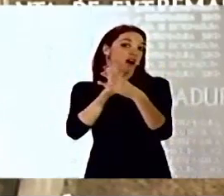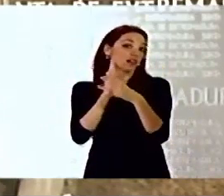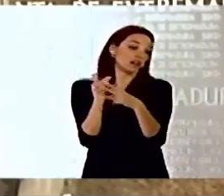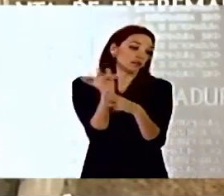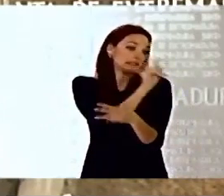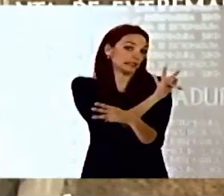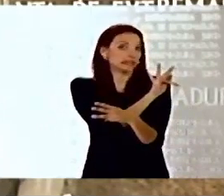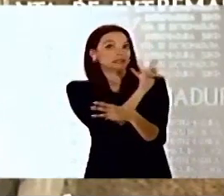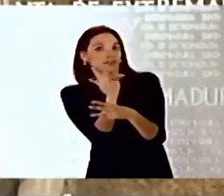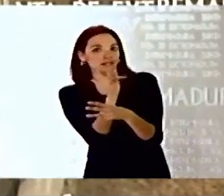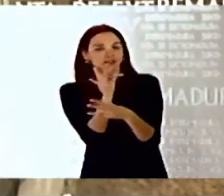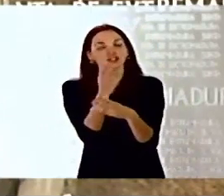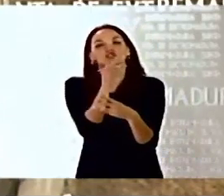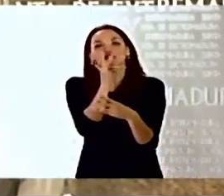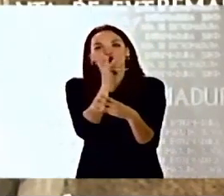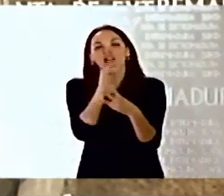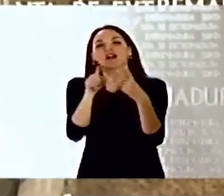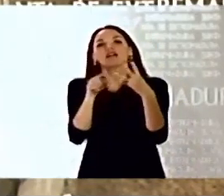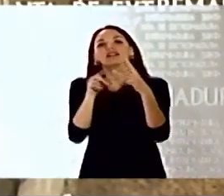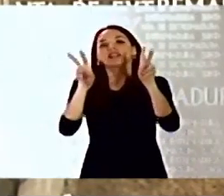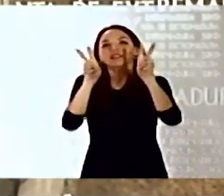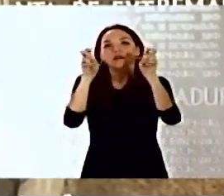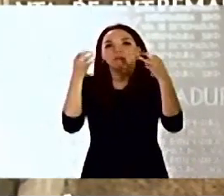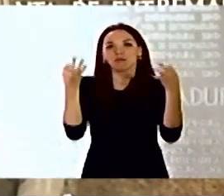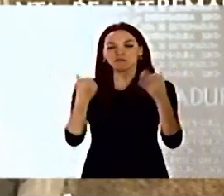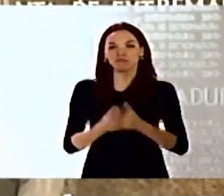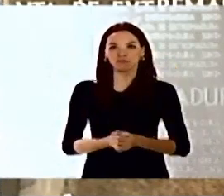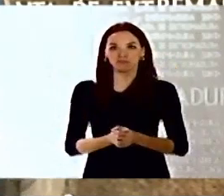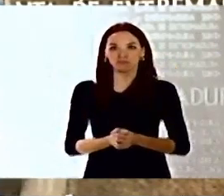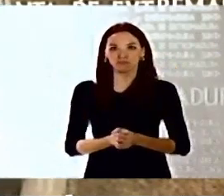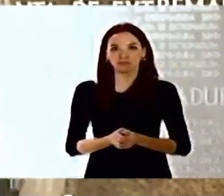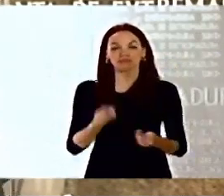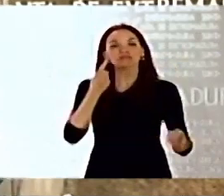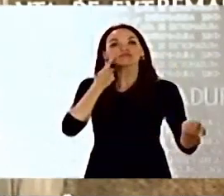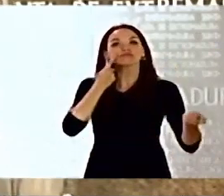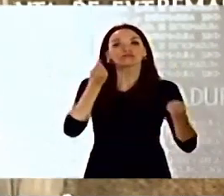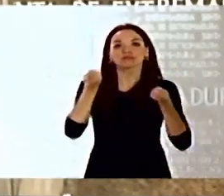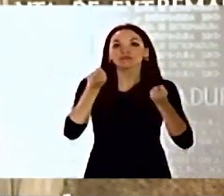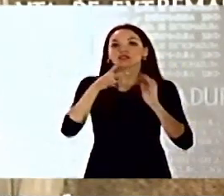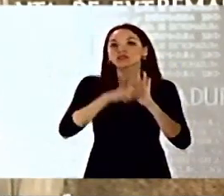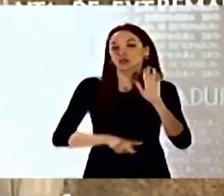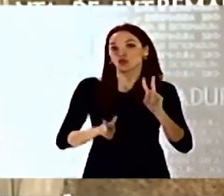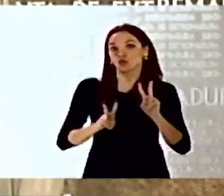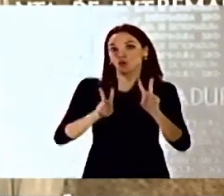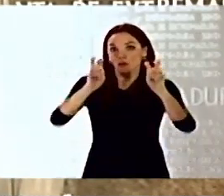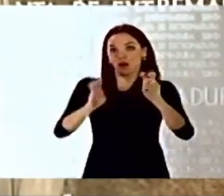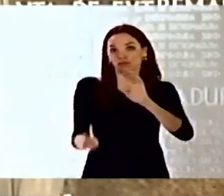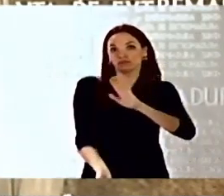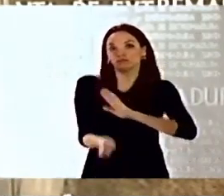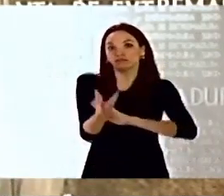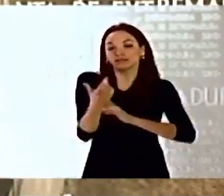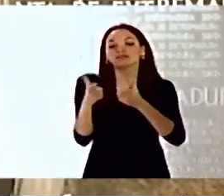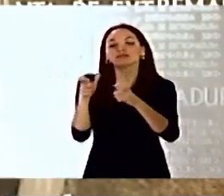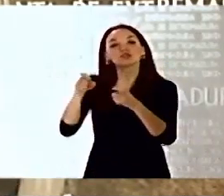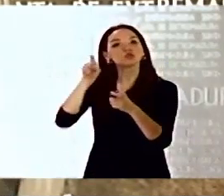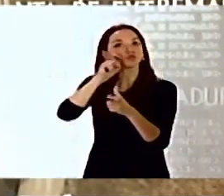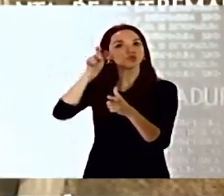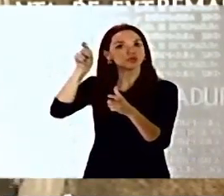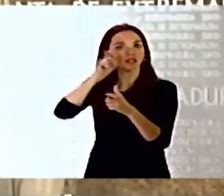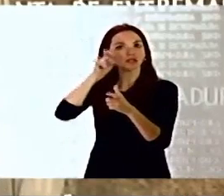compañera, se trata de una nueva regulación que en materia de turismo aprueba hoy